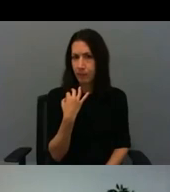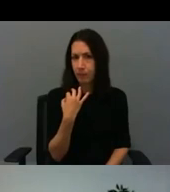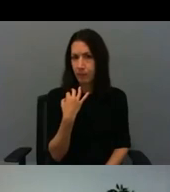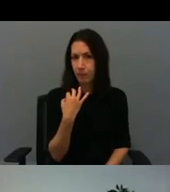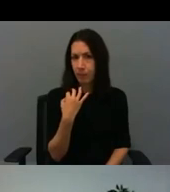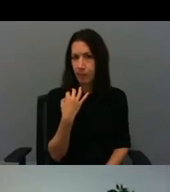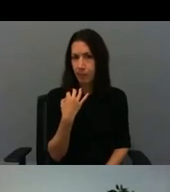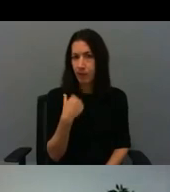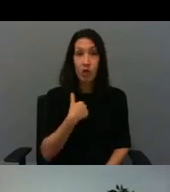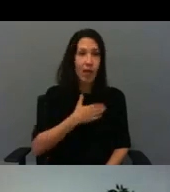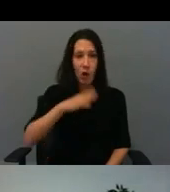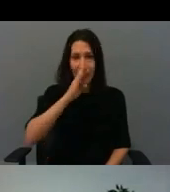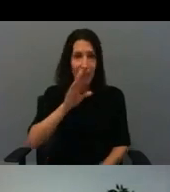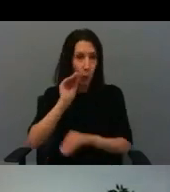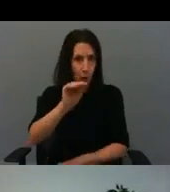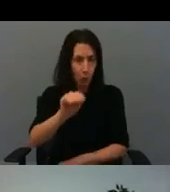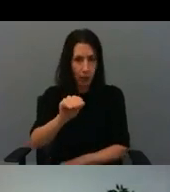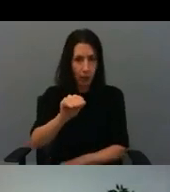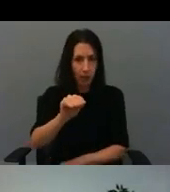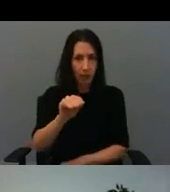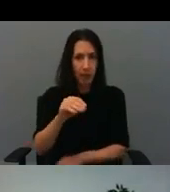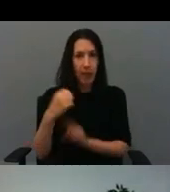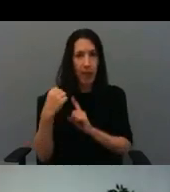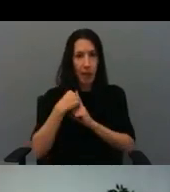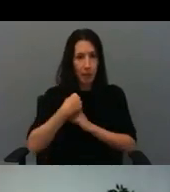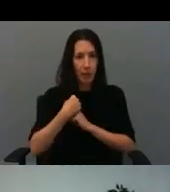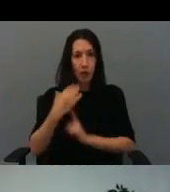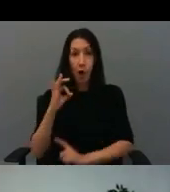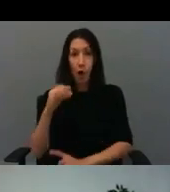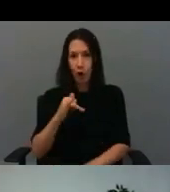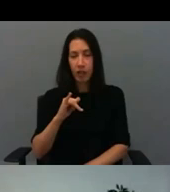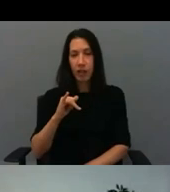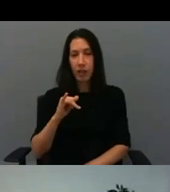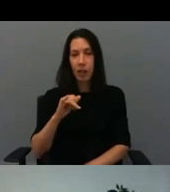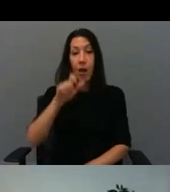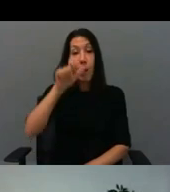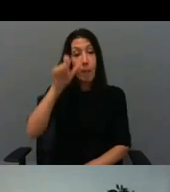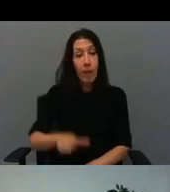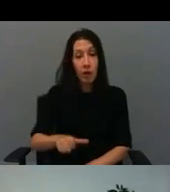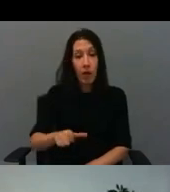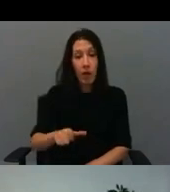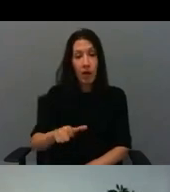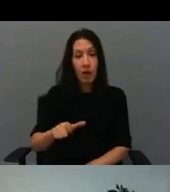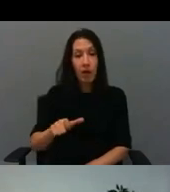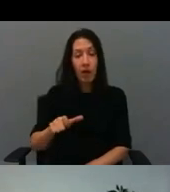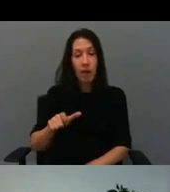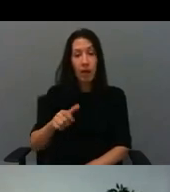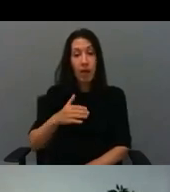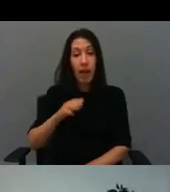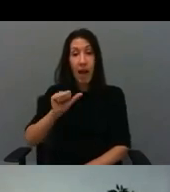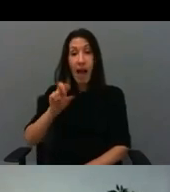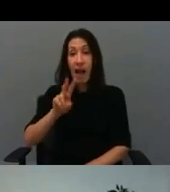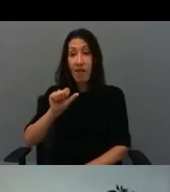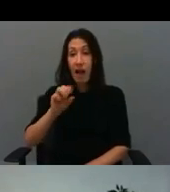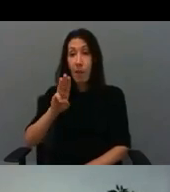voy a preguntar así en directo, ¿eh? Sin presiones, Conchi, que una persona de Abapace tiene interés en comunicarse contigo,